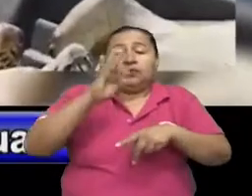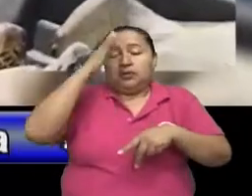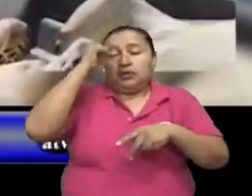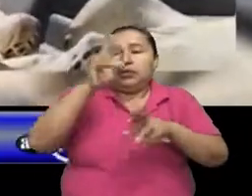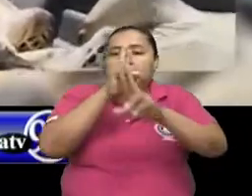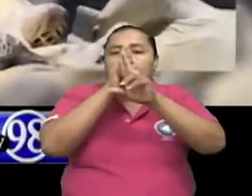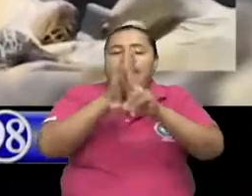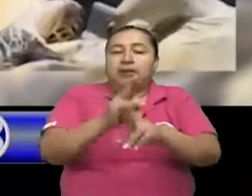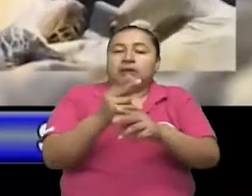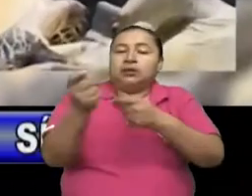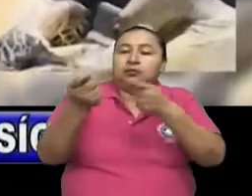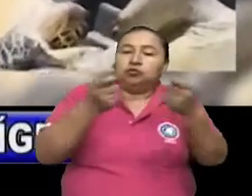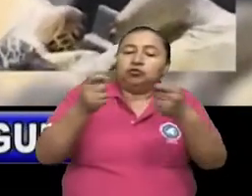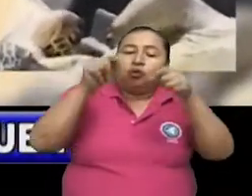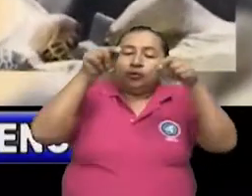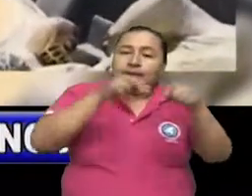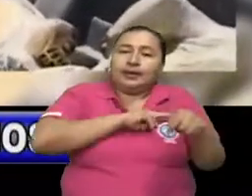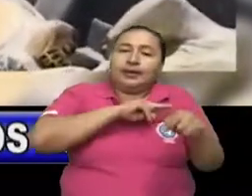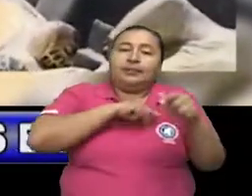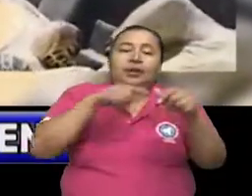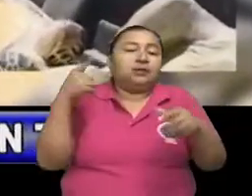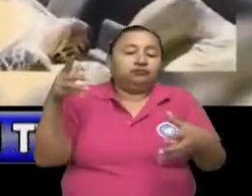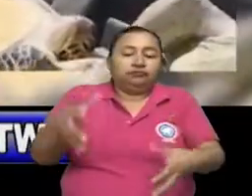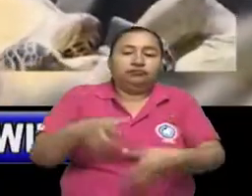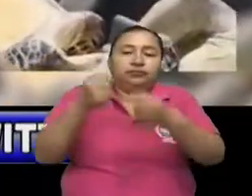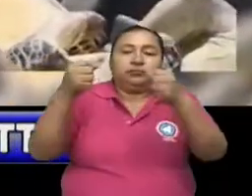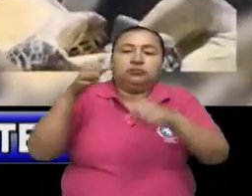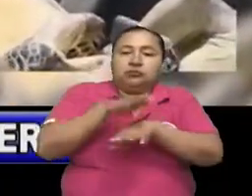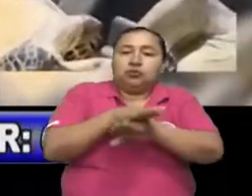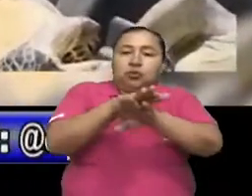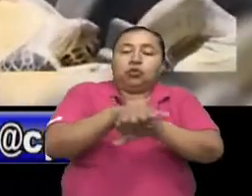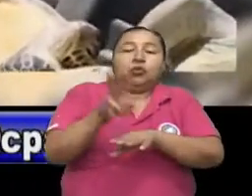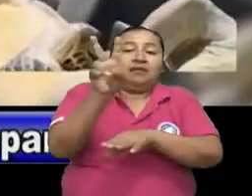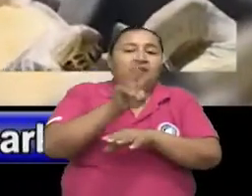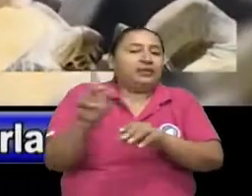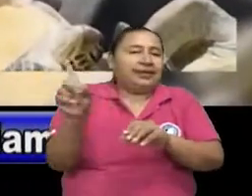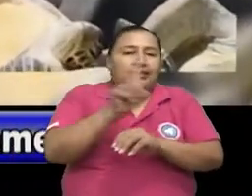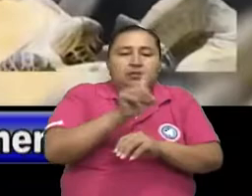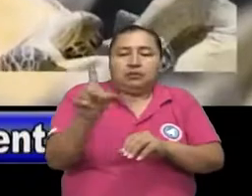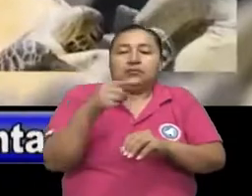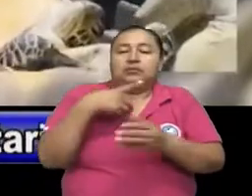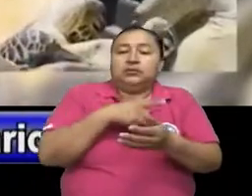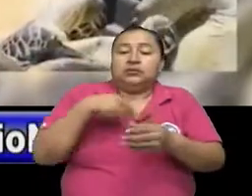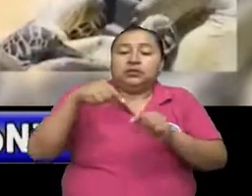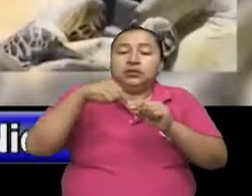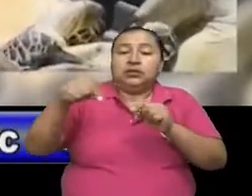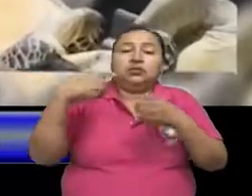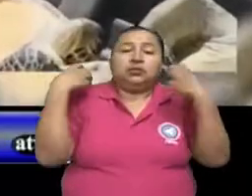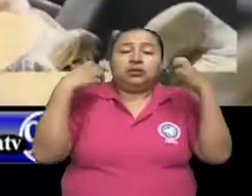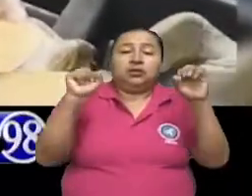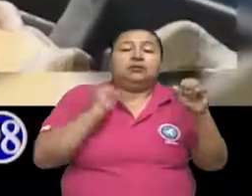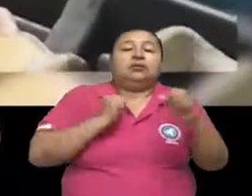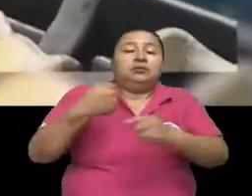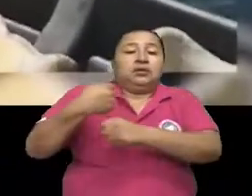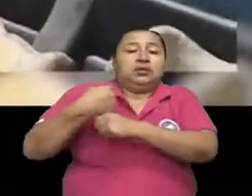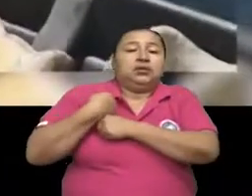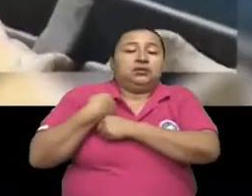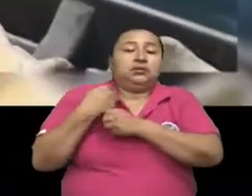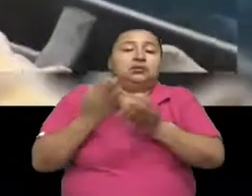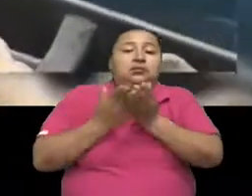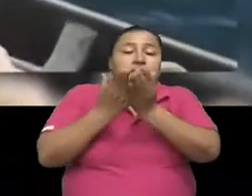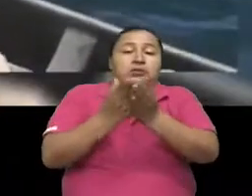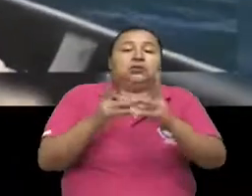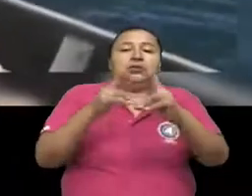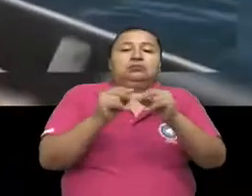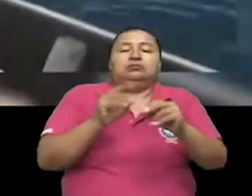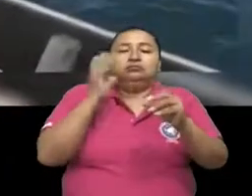respetar las regulaciones establecidas para la pesca de subsistencia de tortuga verde. El Distrito Naval Caribe de la Fuerza Naval del Ejército de Nicaragua cumple